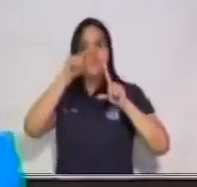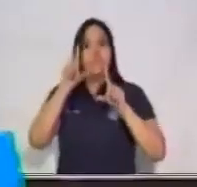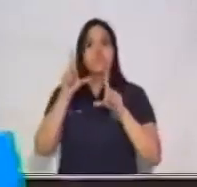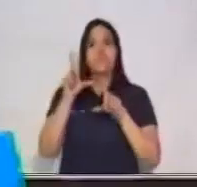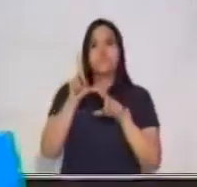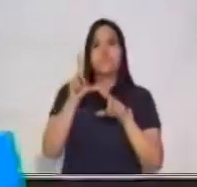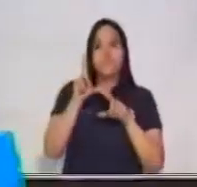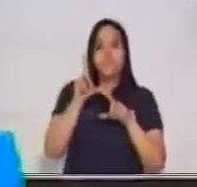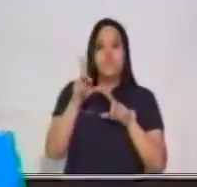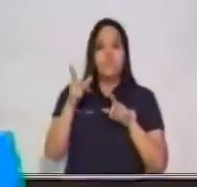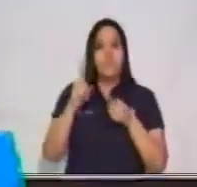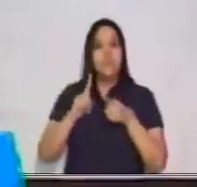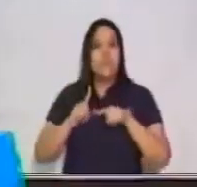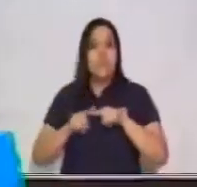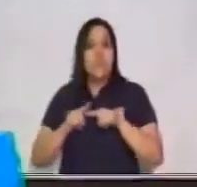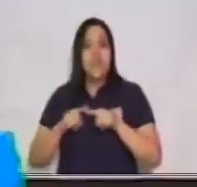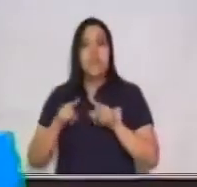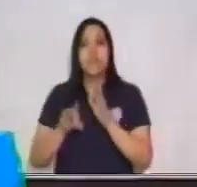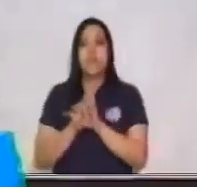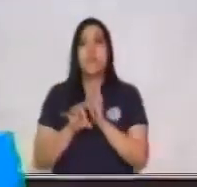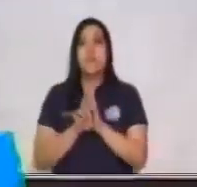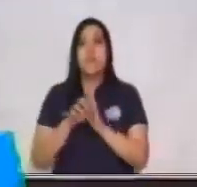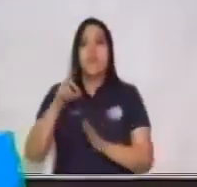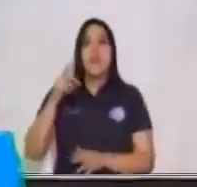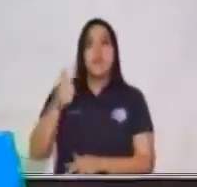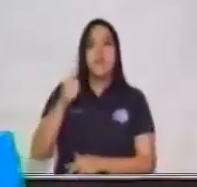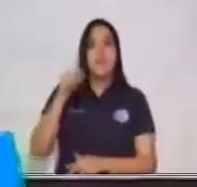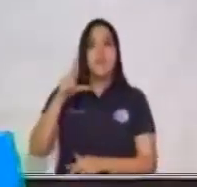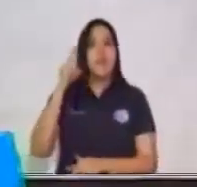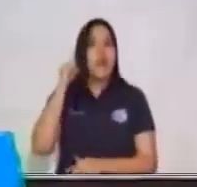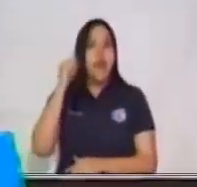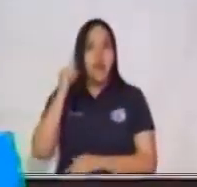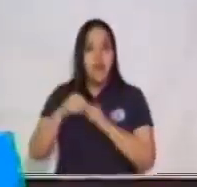griego, que sería alfa, beta, gamma.